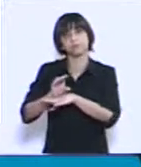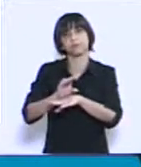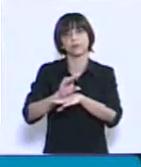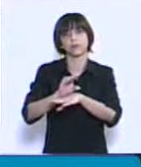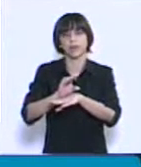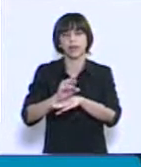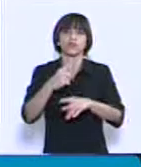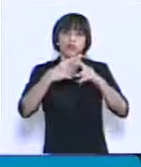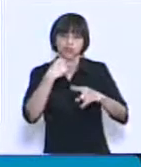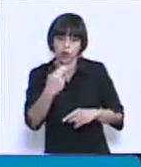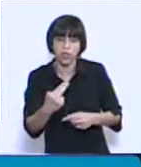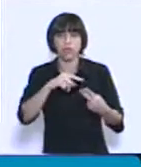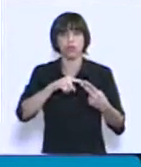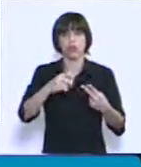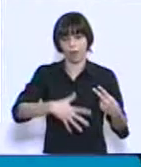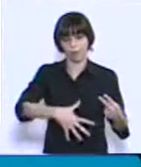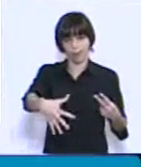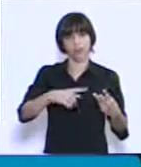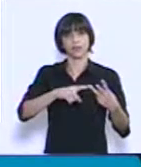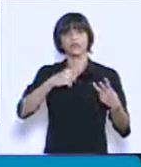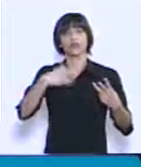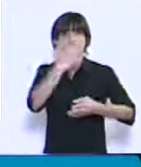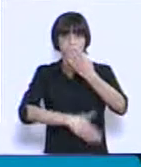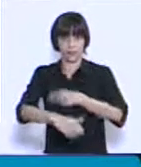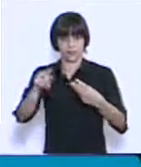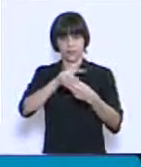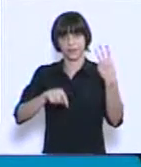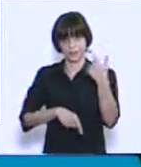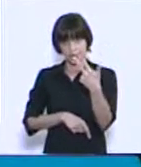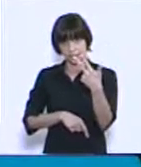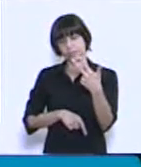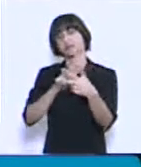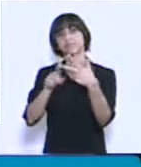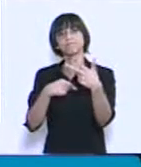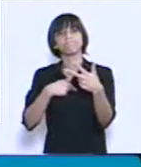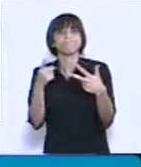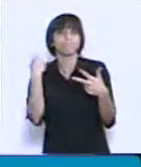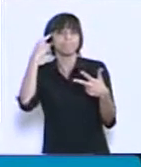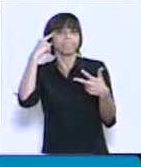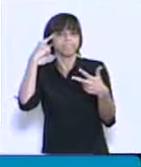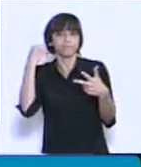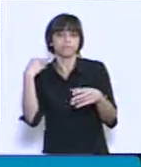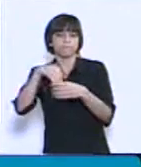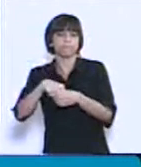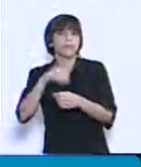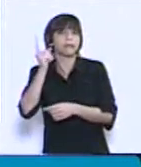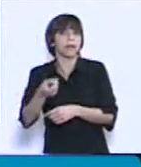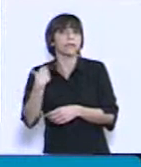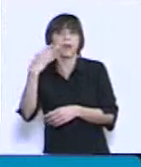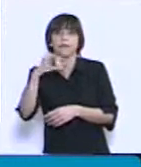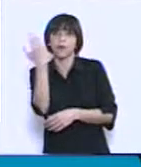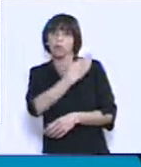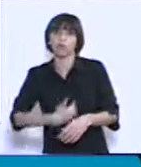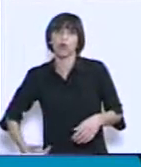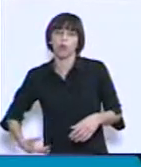de embarazo y de discapacidad. A nuestro entender, debiera también incluirse algo que ha consagrado el